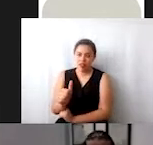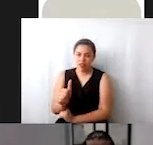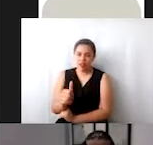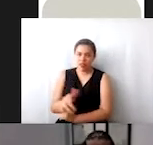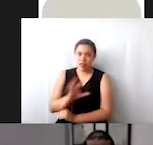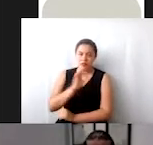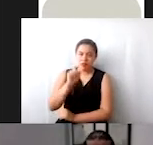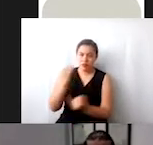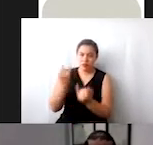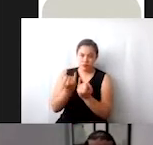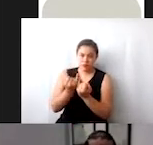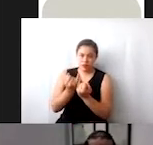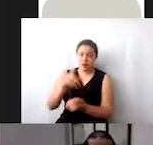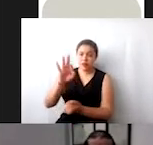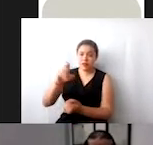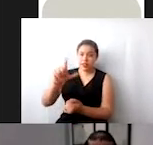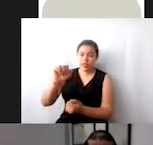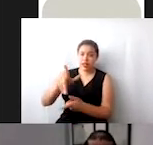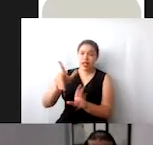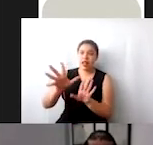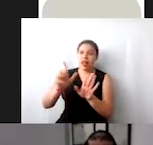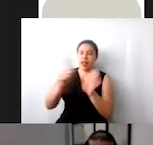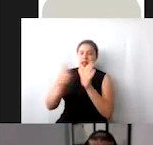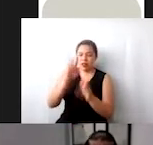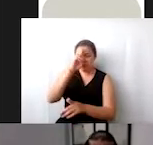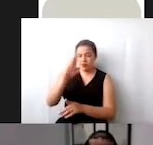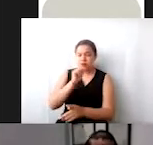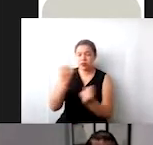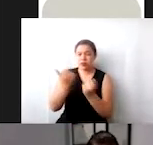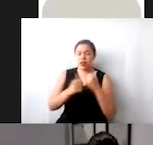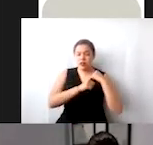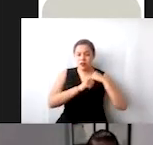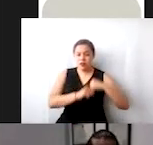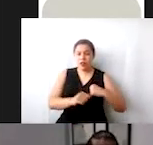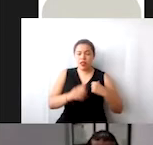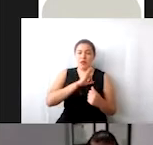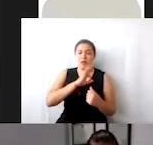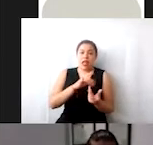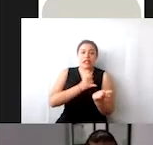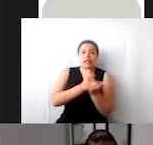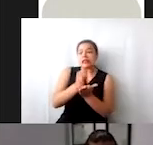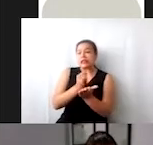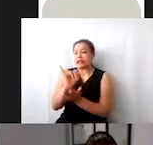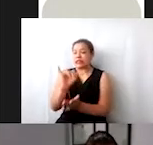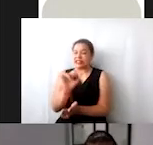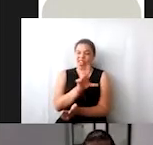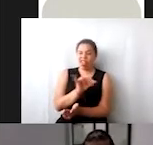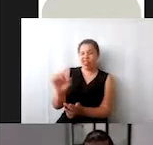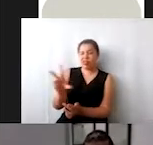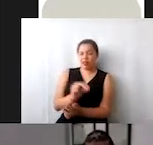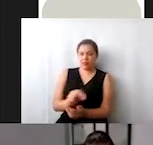el delito de defraudación fiscal, dando lugar a que la autoridad pueda actuar arbitrariamente. Es decir, no